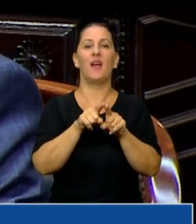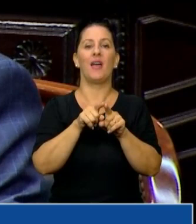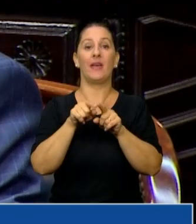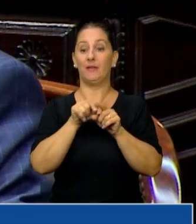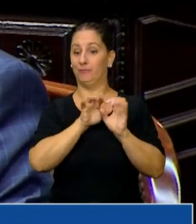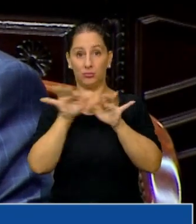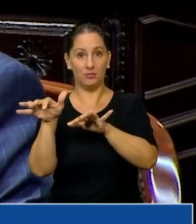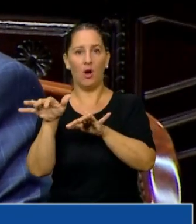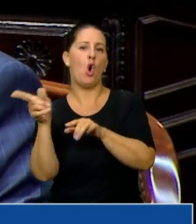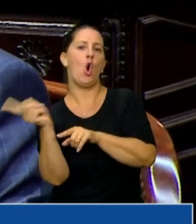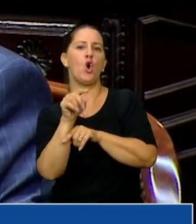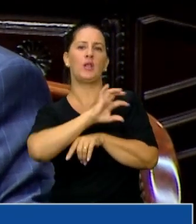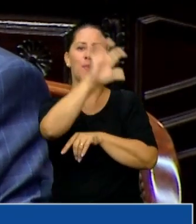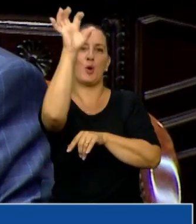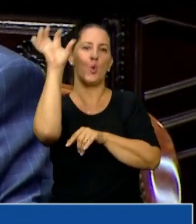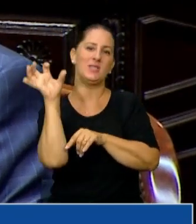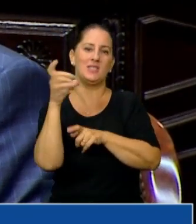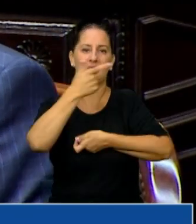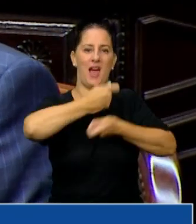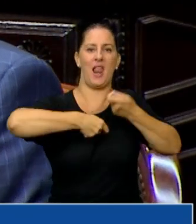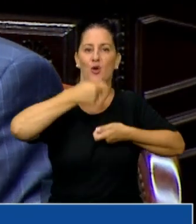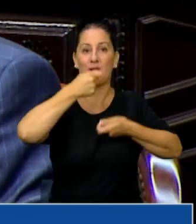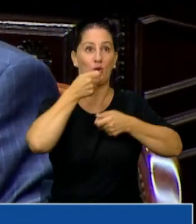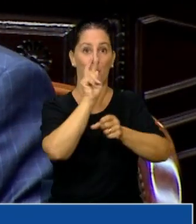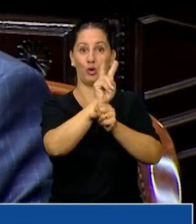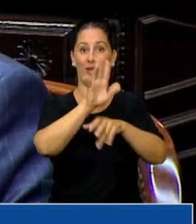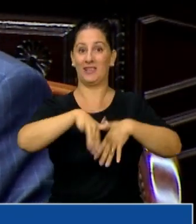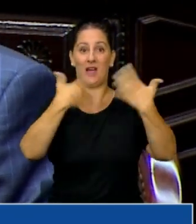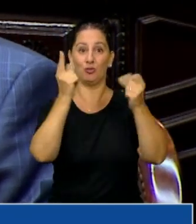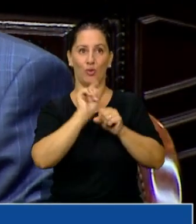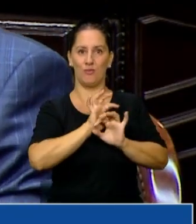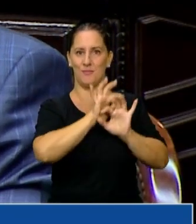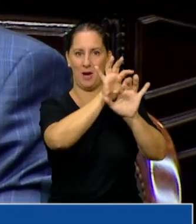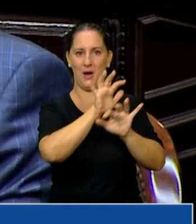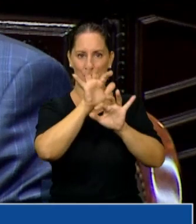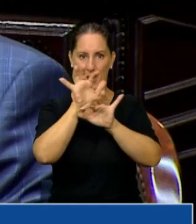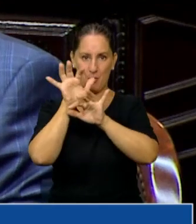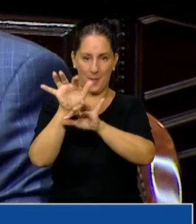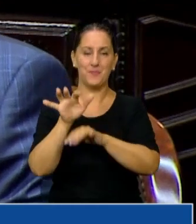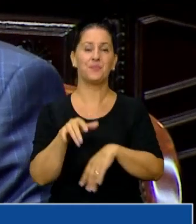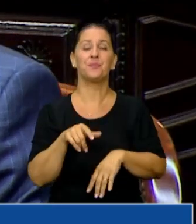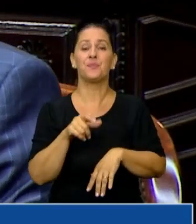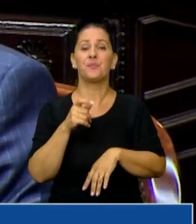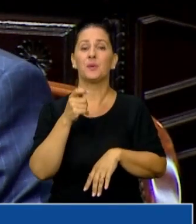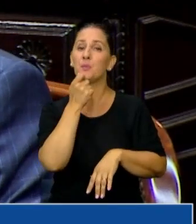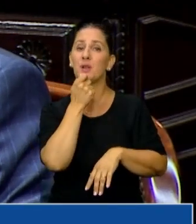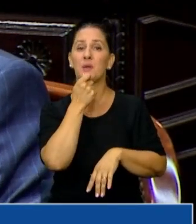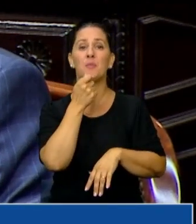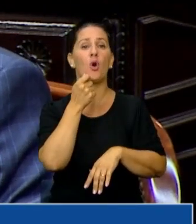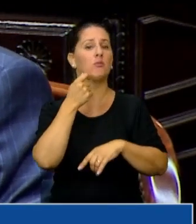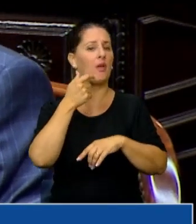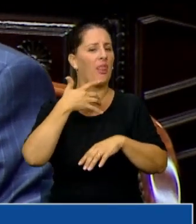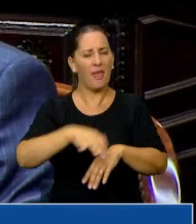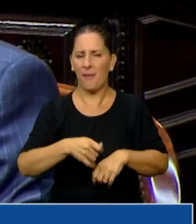delito hacia las provincias menos protegidas. Quiero ser claro, pongan todo lo que tengan que